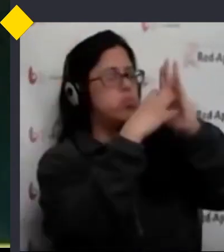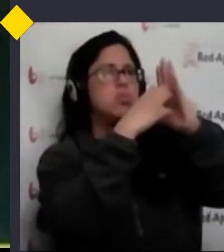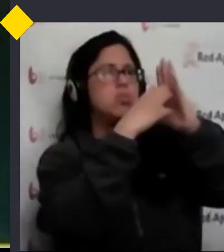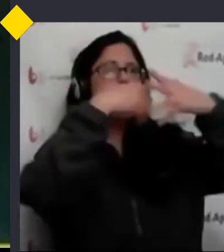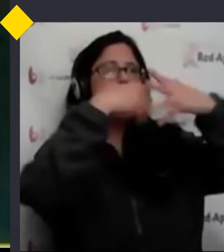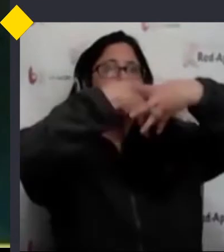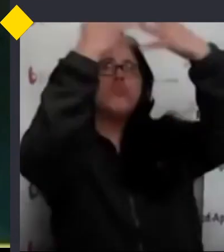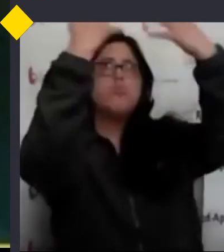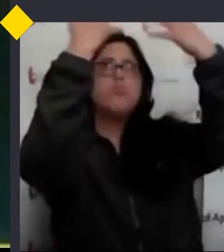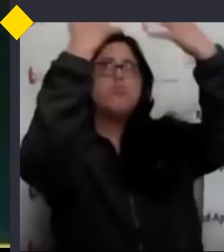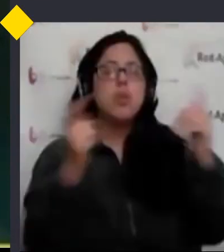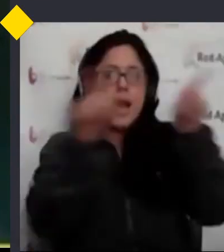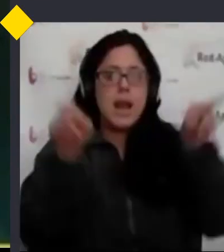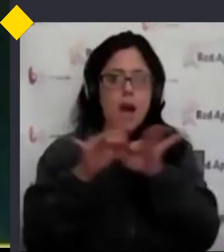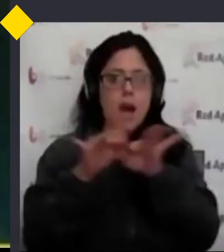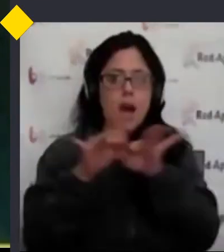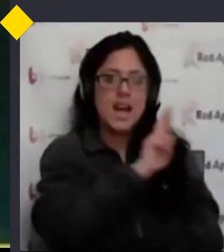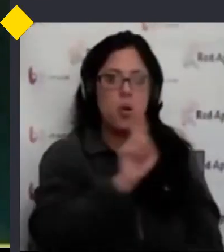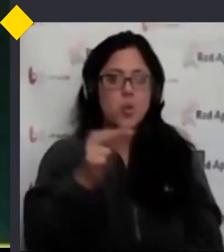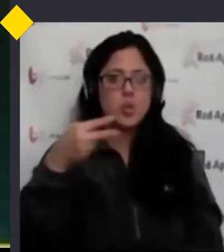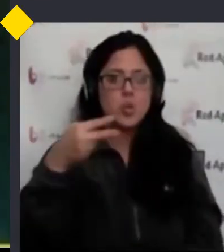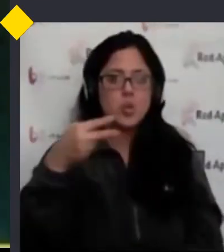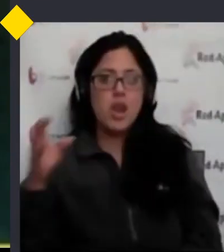recursos humanos o en la sala donde me entrevistan